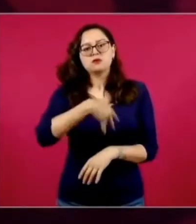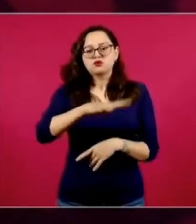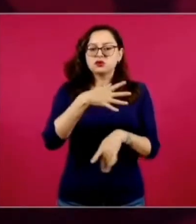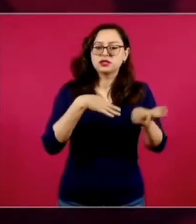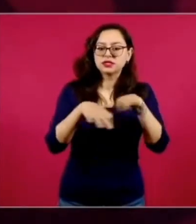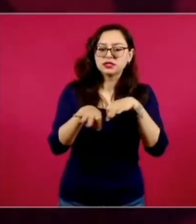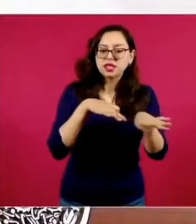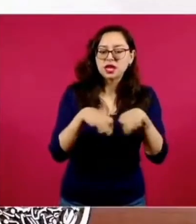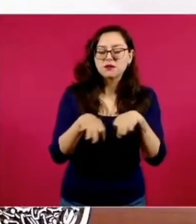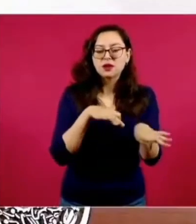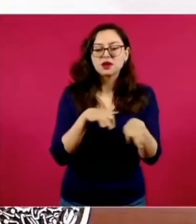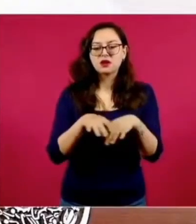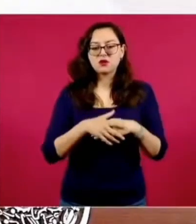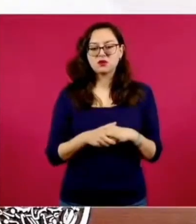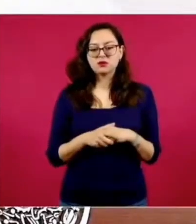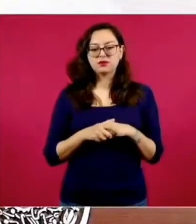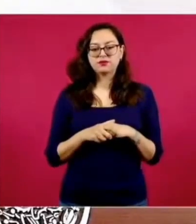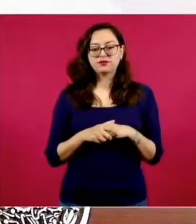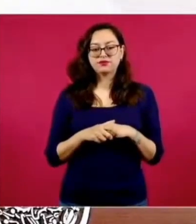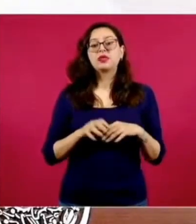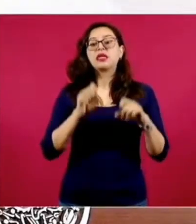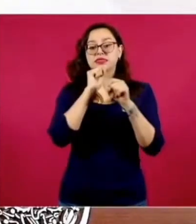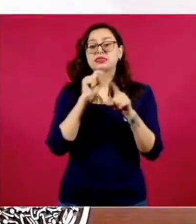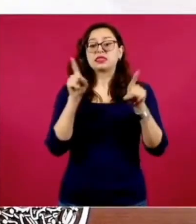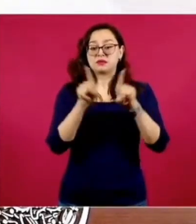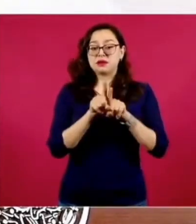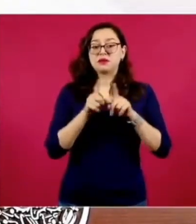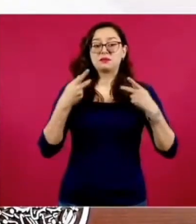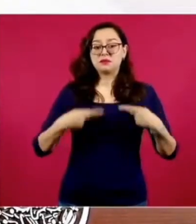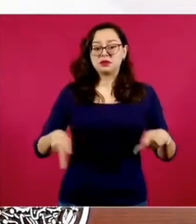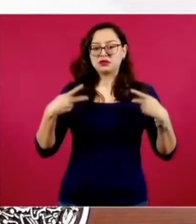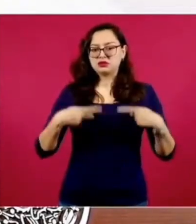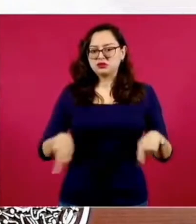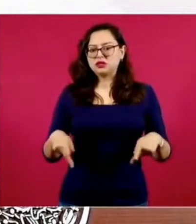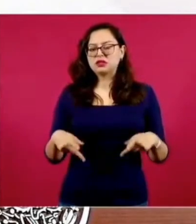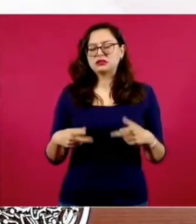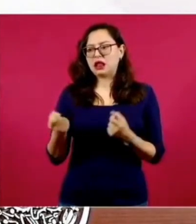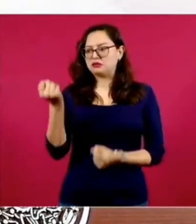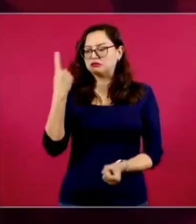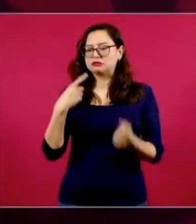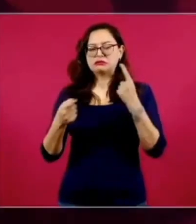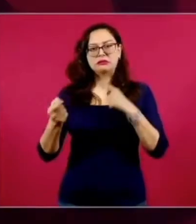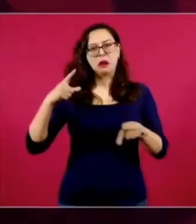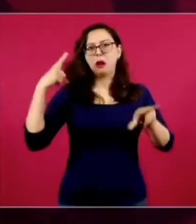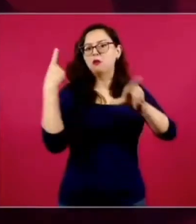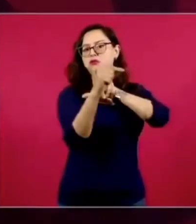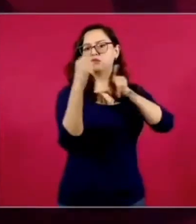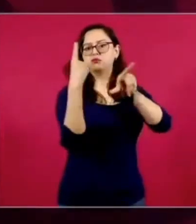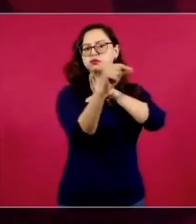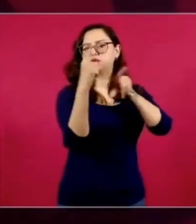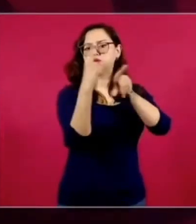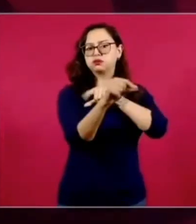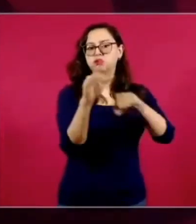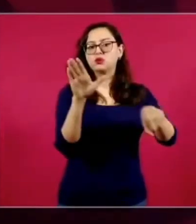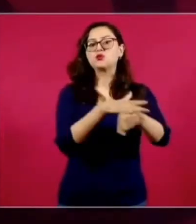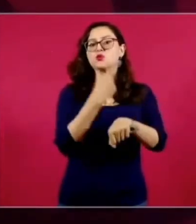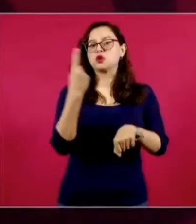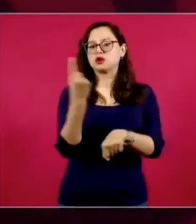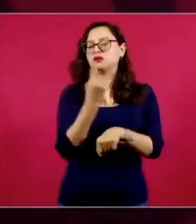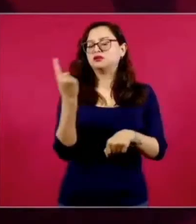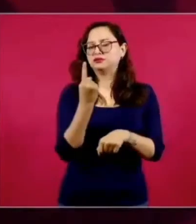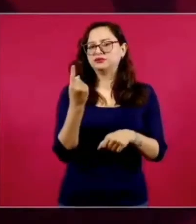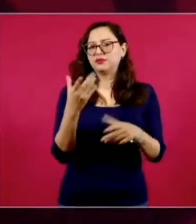muchos tuvieron que abandonar México por la violencia, sobre todo en tiempo